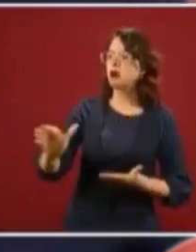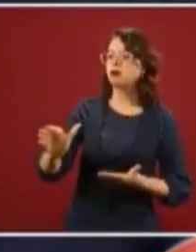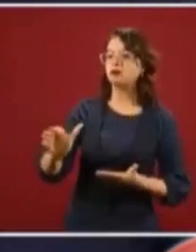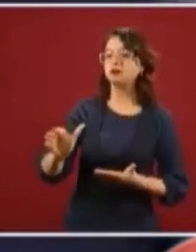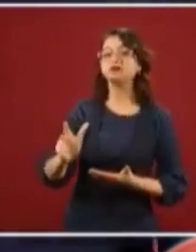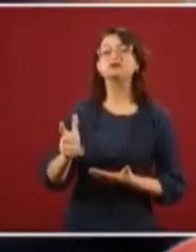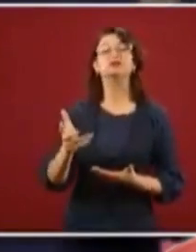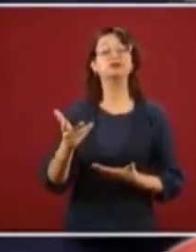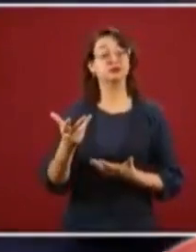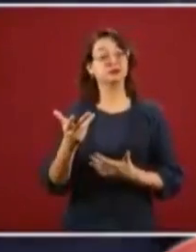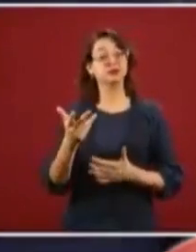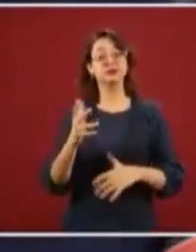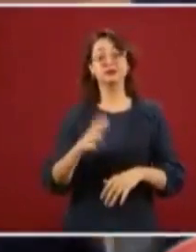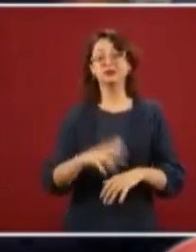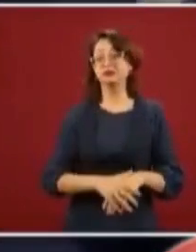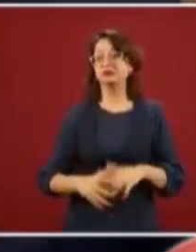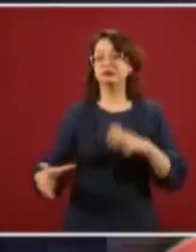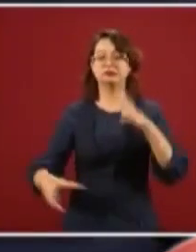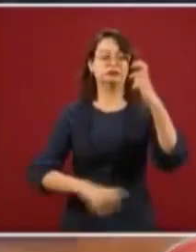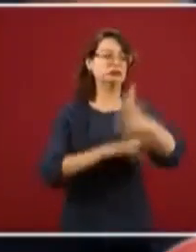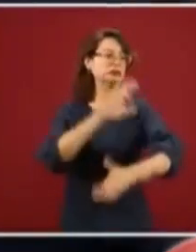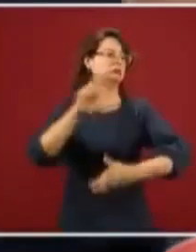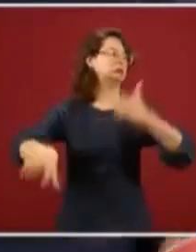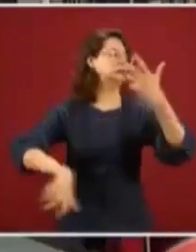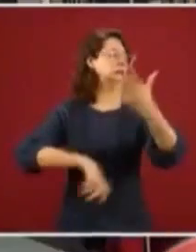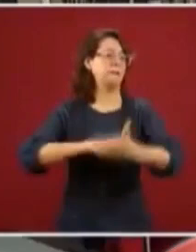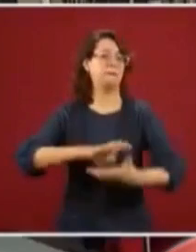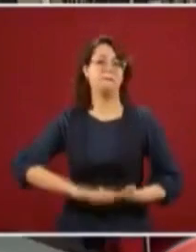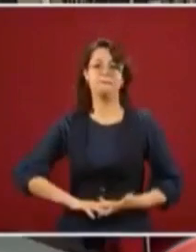y hubo un zafarrancho.